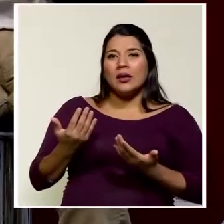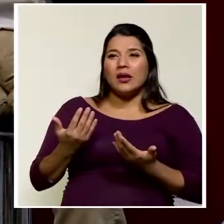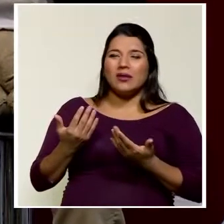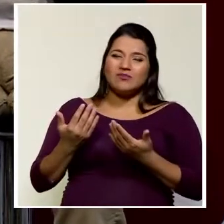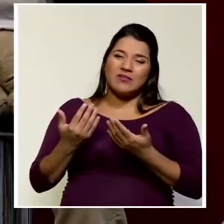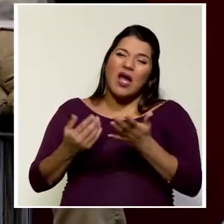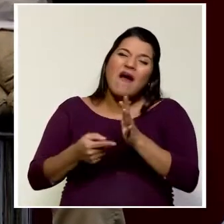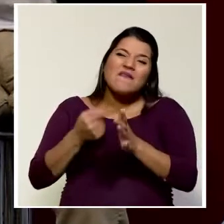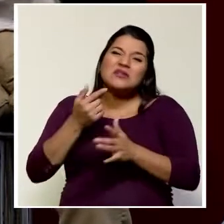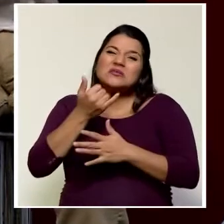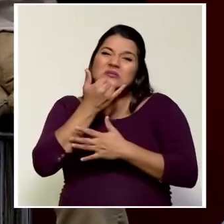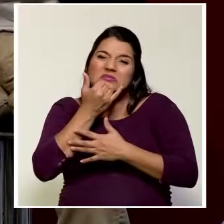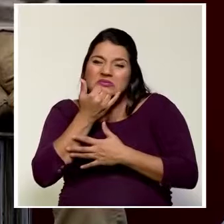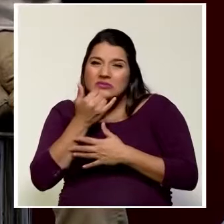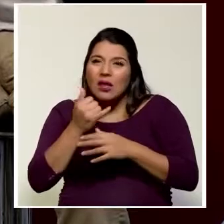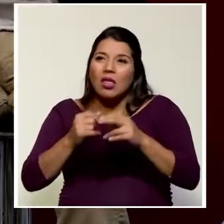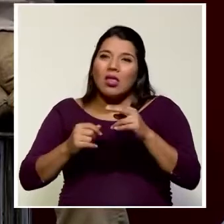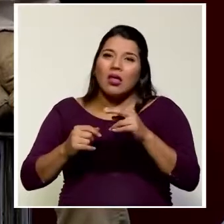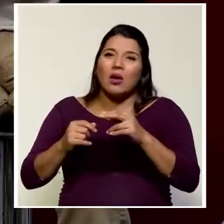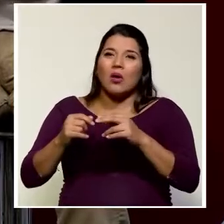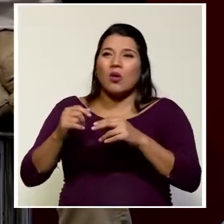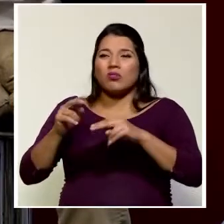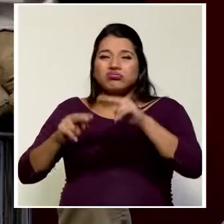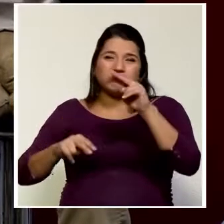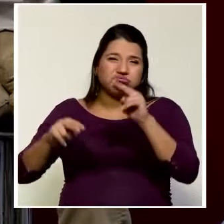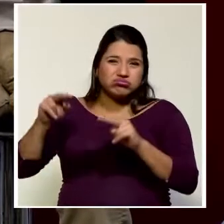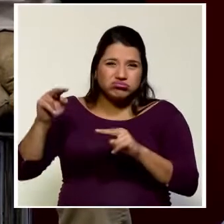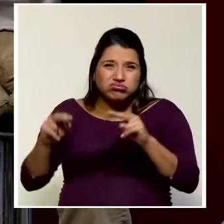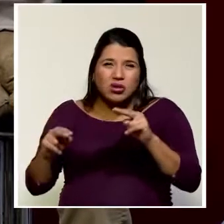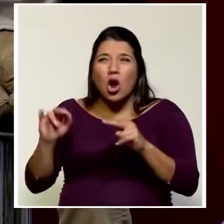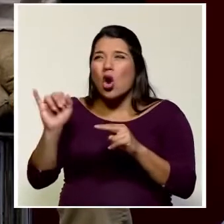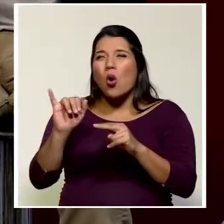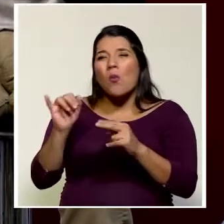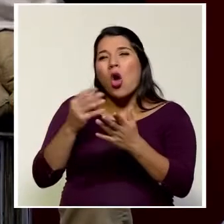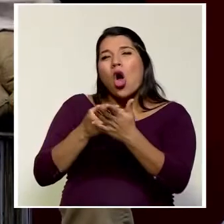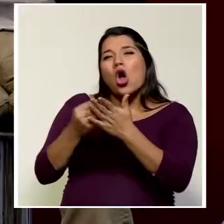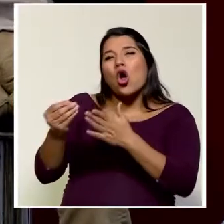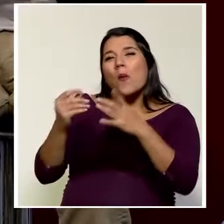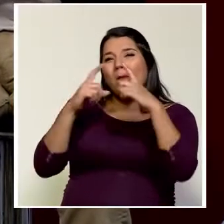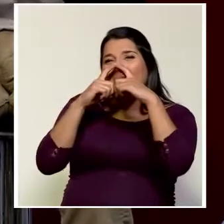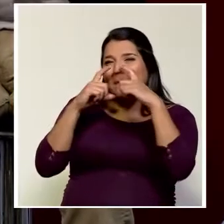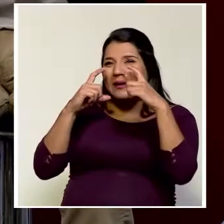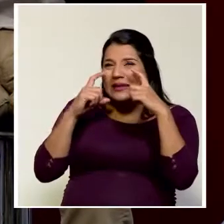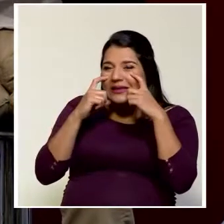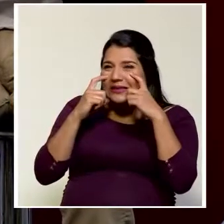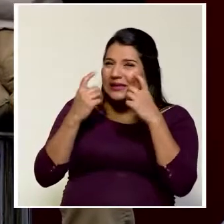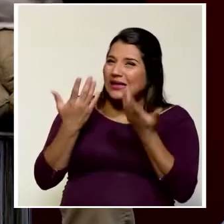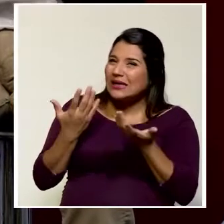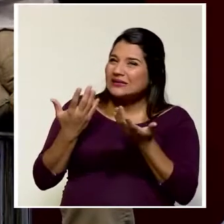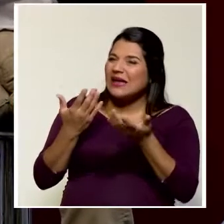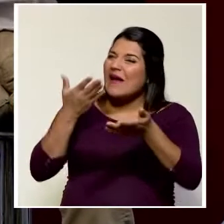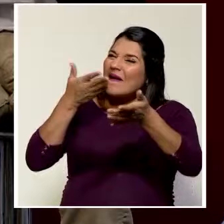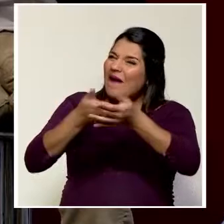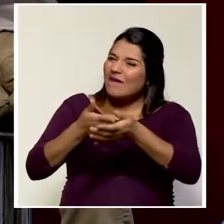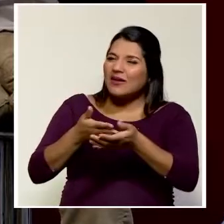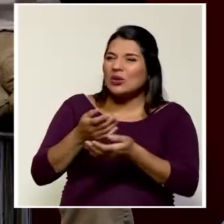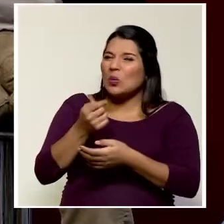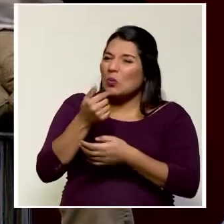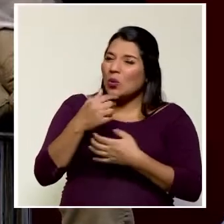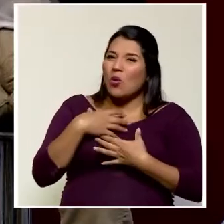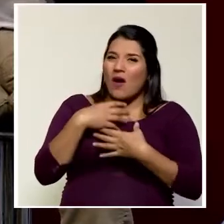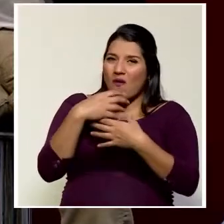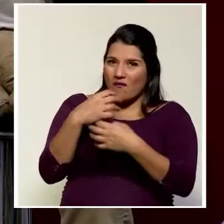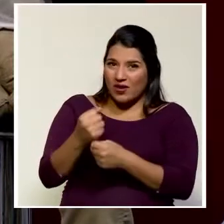desfases, gazapos importantes. El tema de la compra de mascarilla minó un poco la